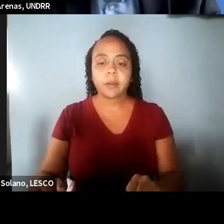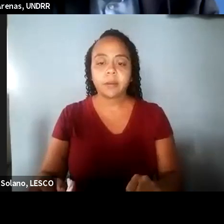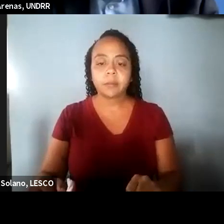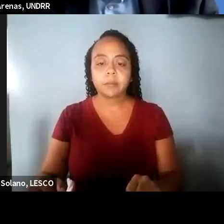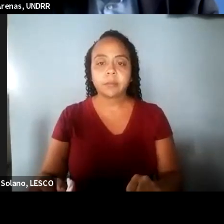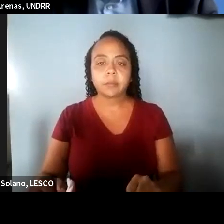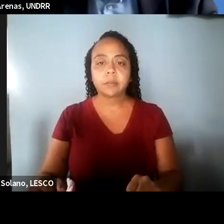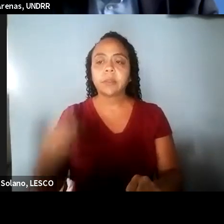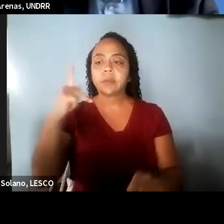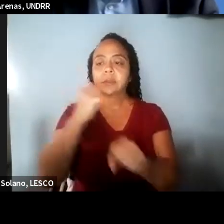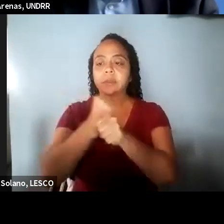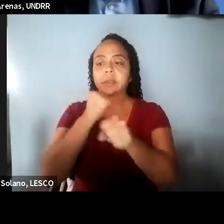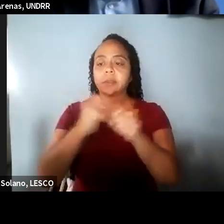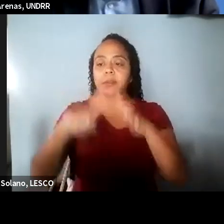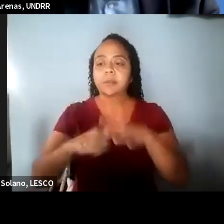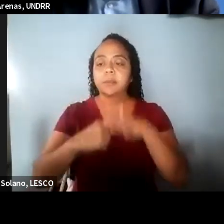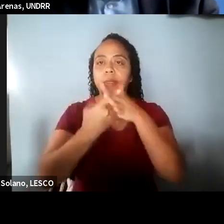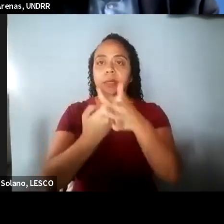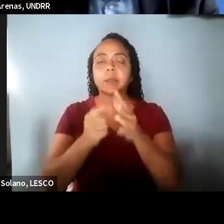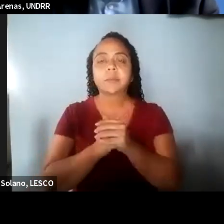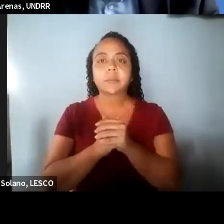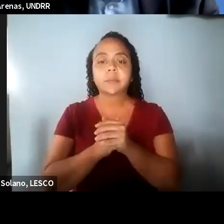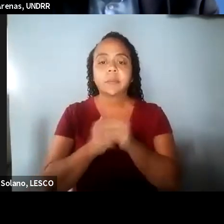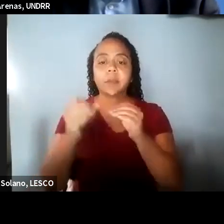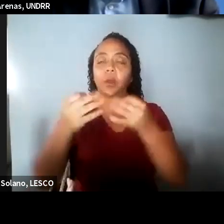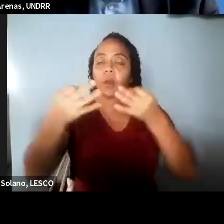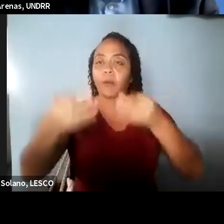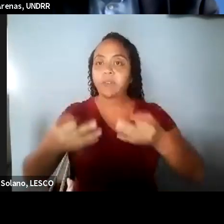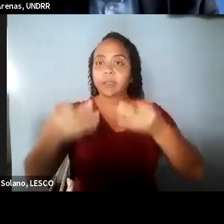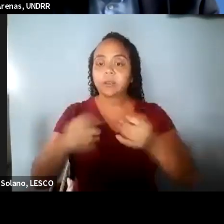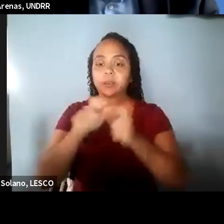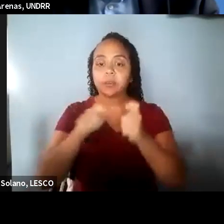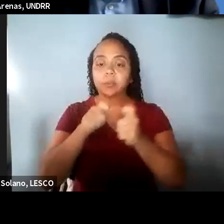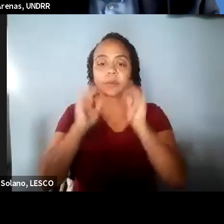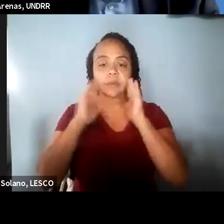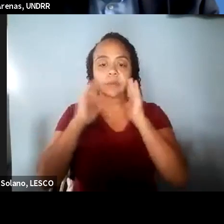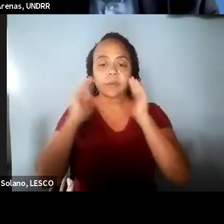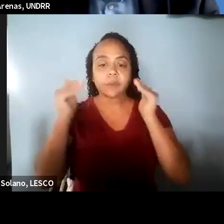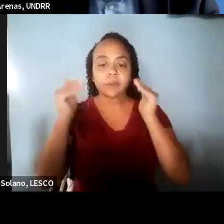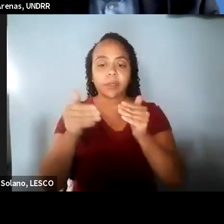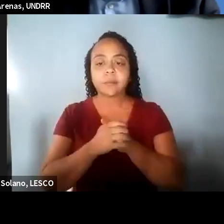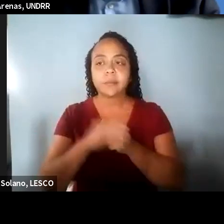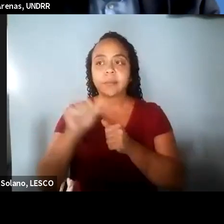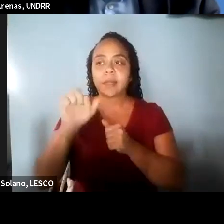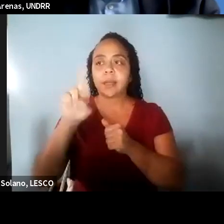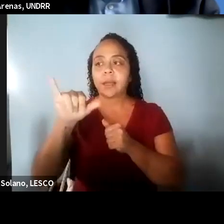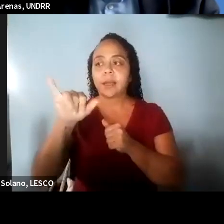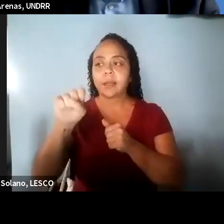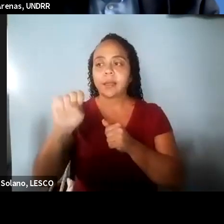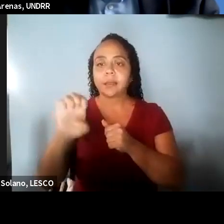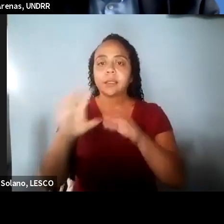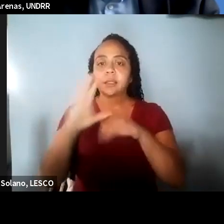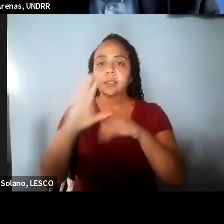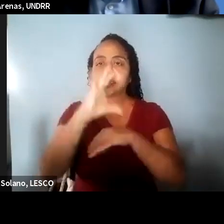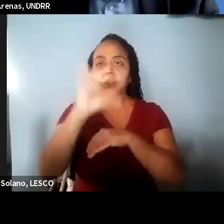a partir de la de la oficialización del punto focal de raíz en costa rica pues también comenzamos a